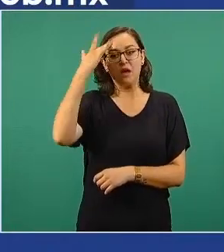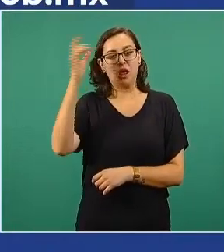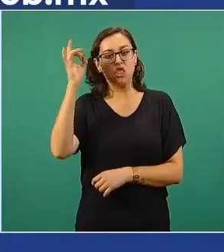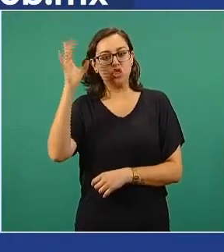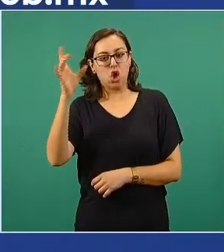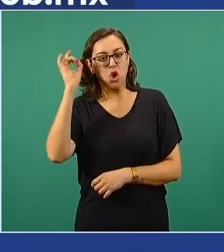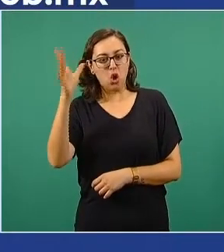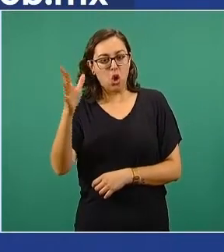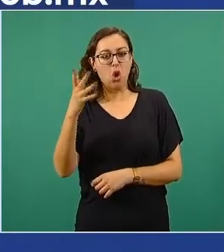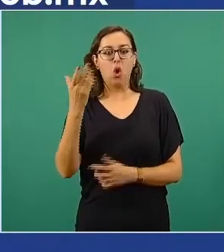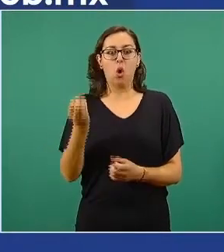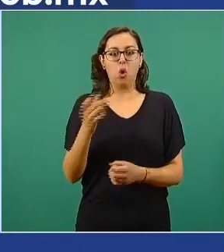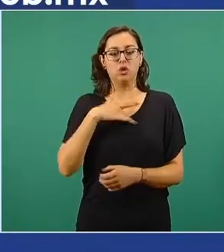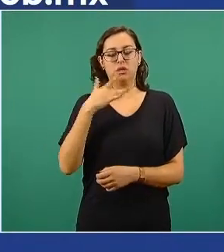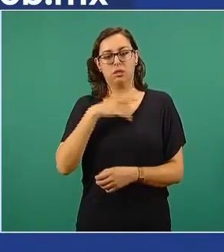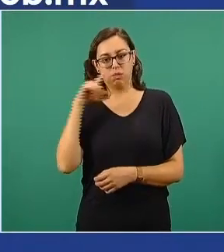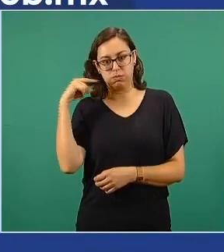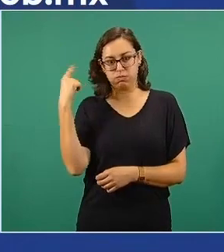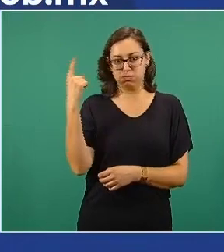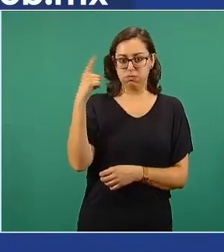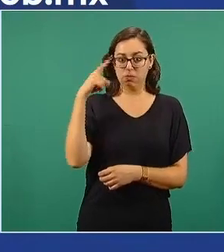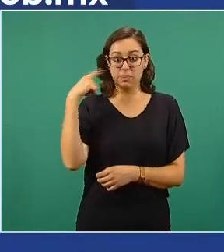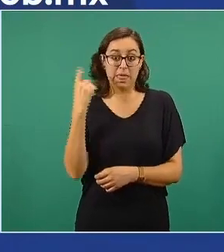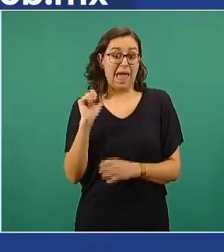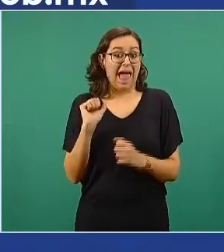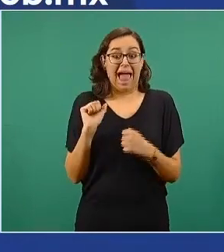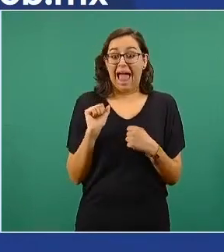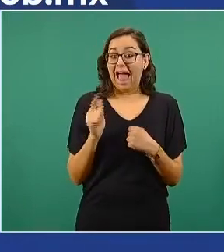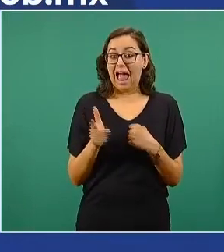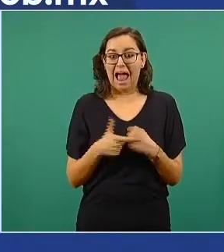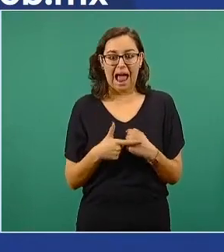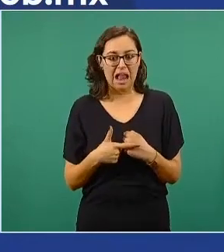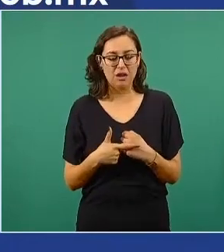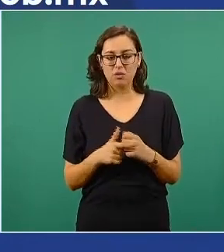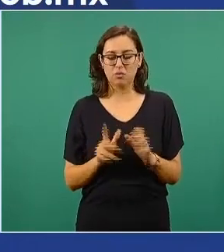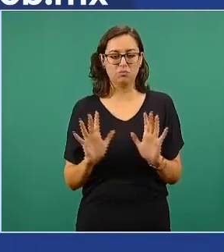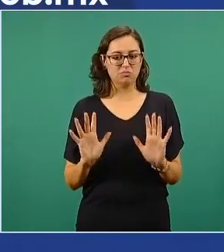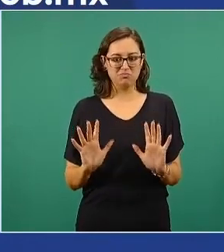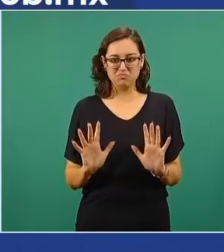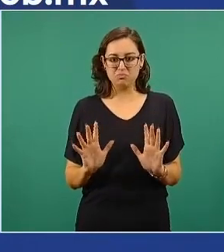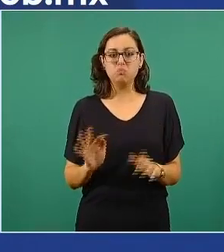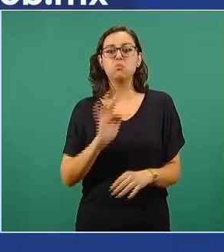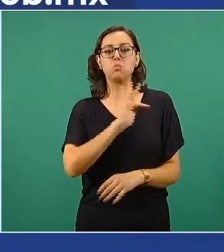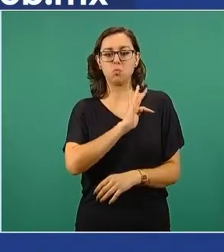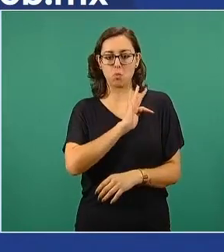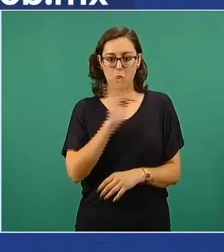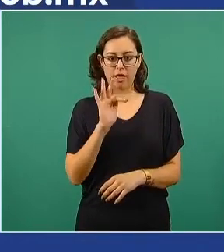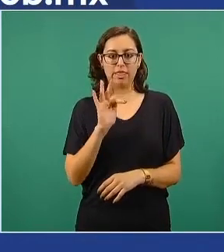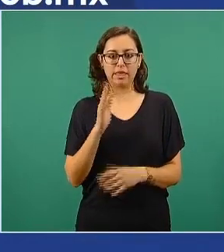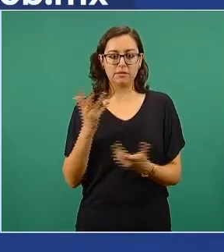porque sintió que se desmayaba o por cualquier razón, acuda a